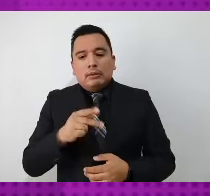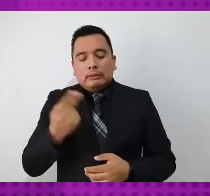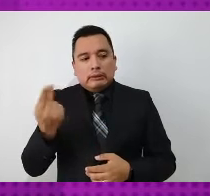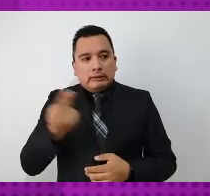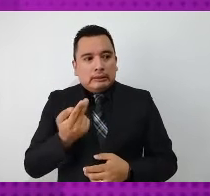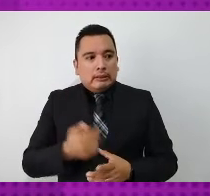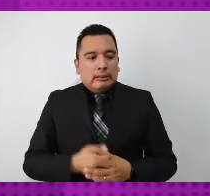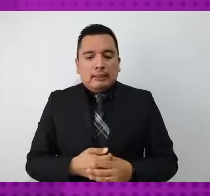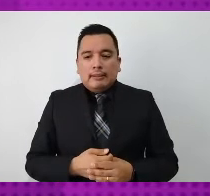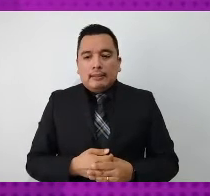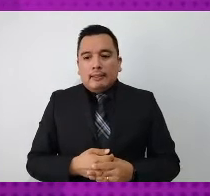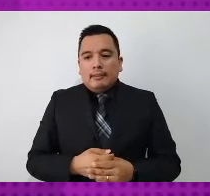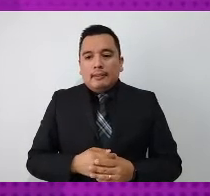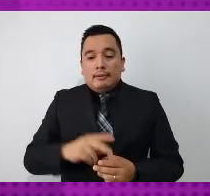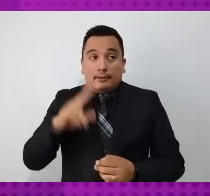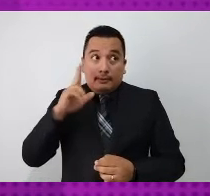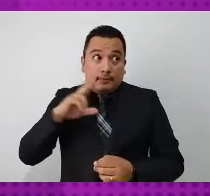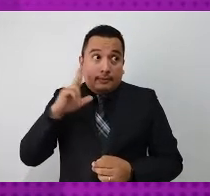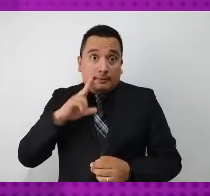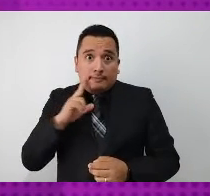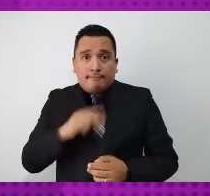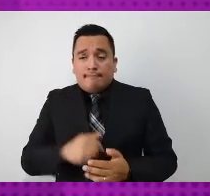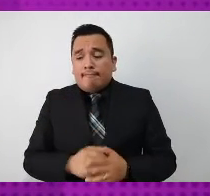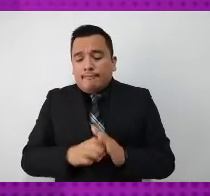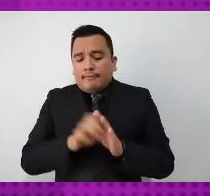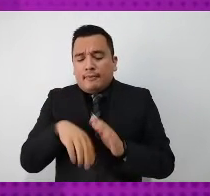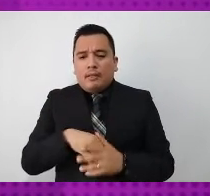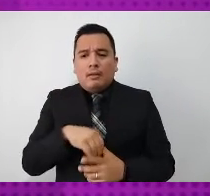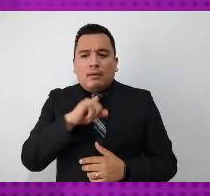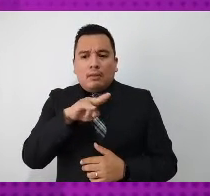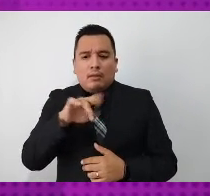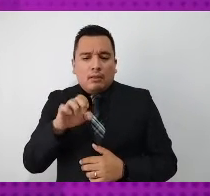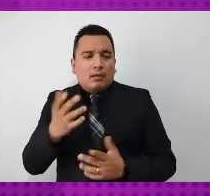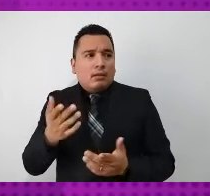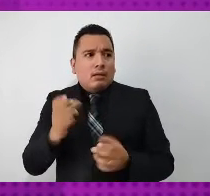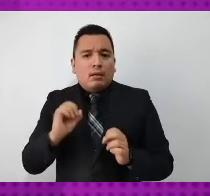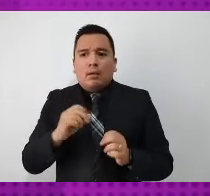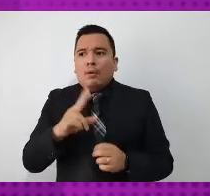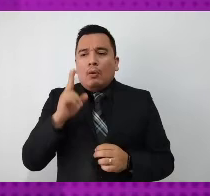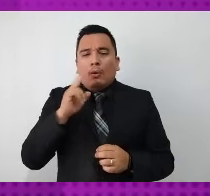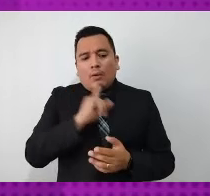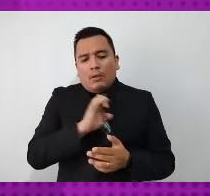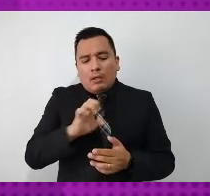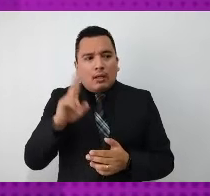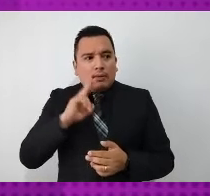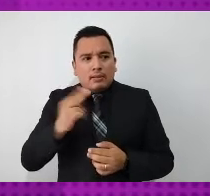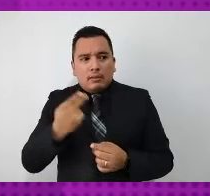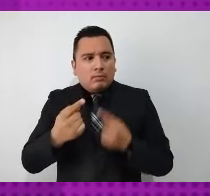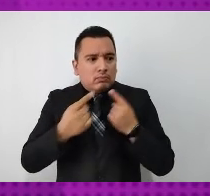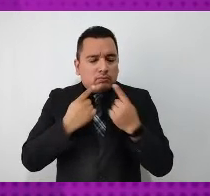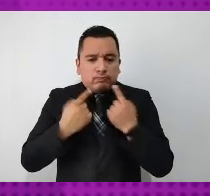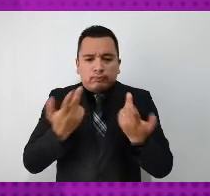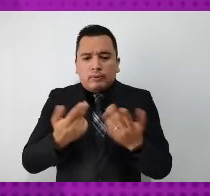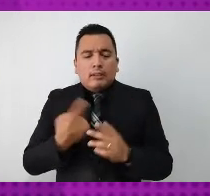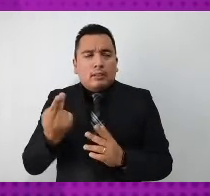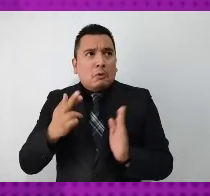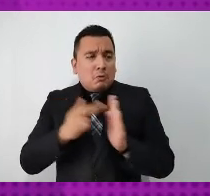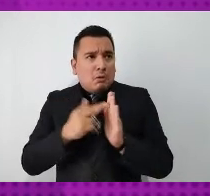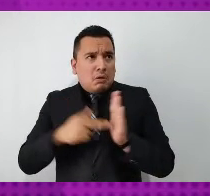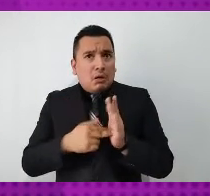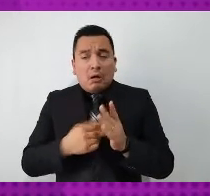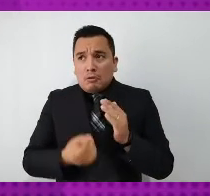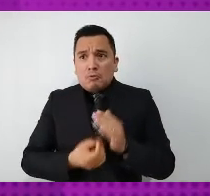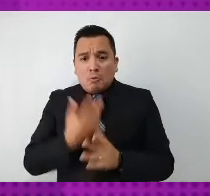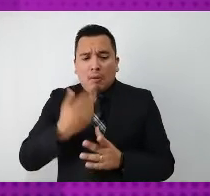base para el ine va a ser para ayer entonces el hecho de que existe ese protocolo pues habla de